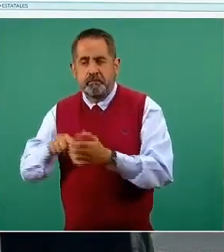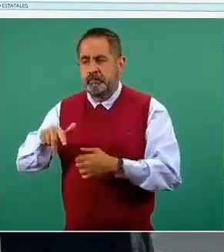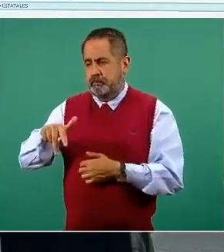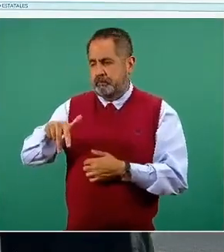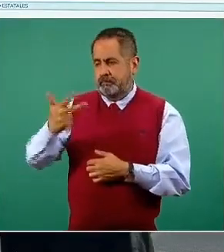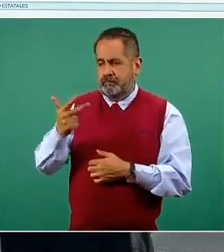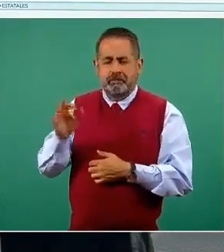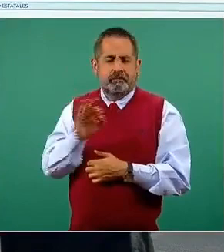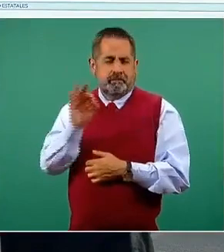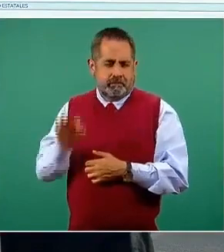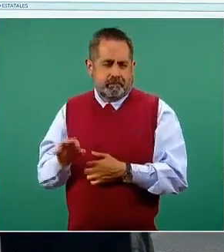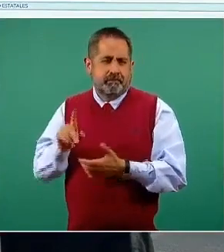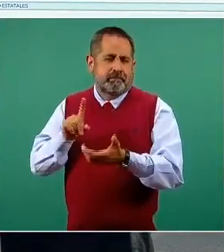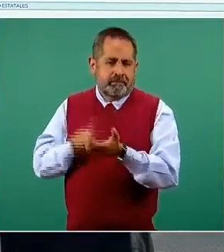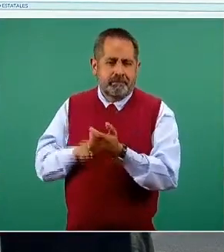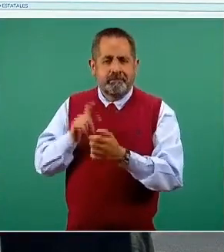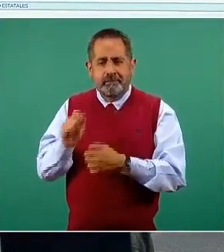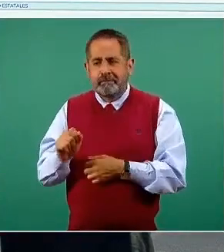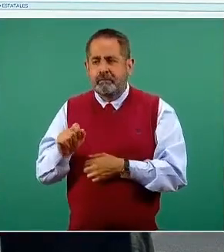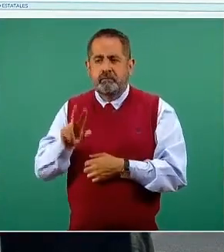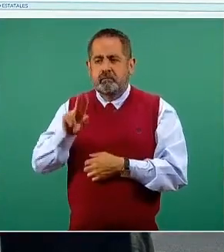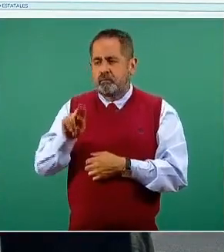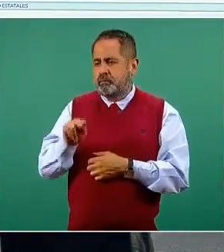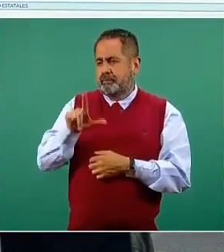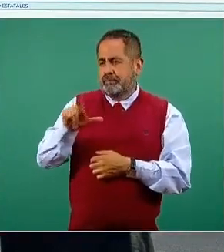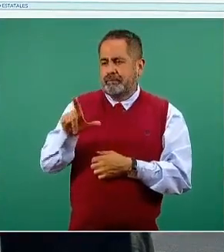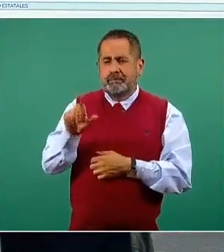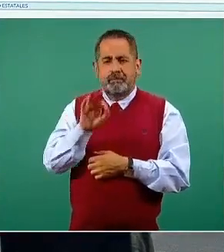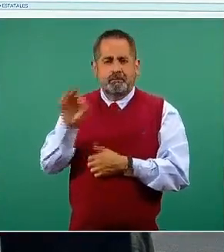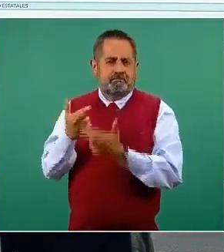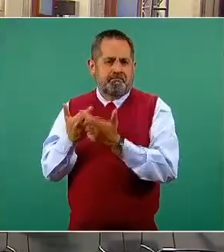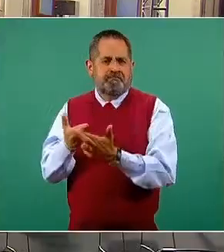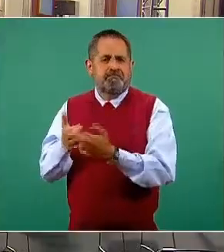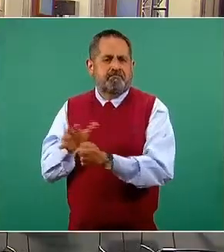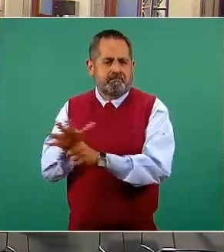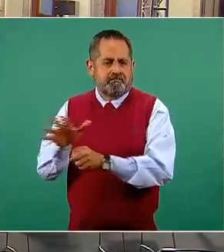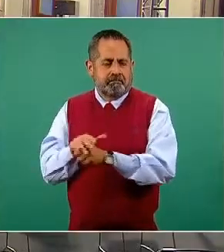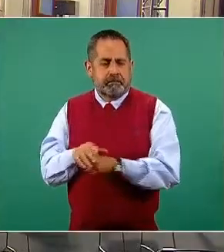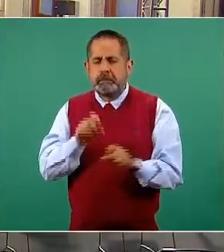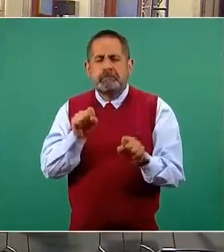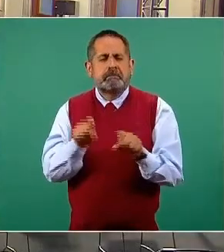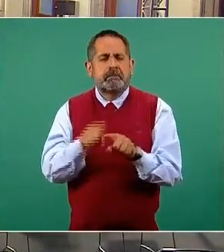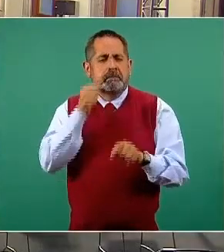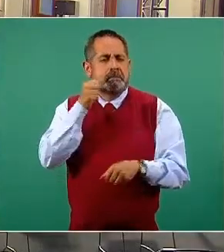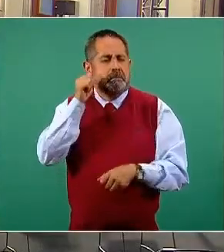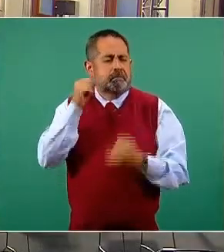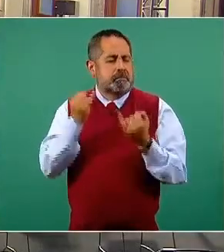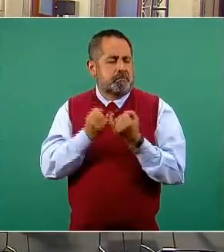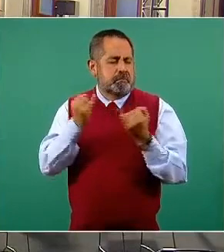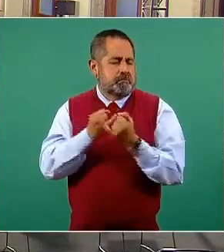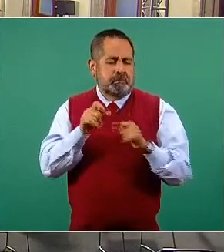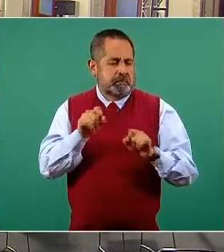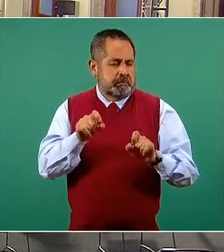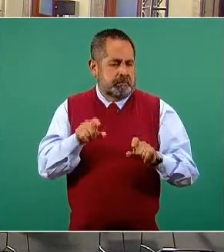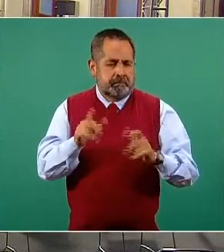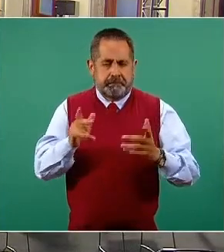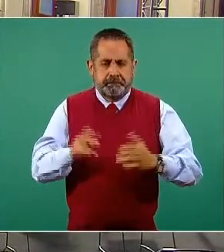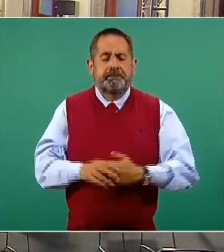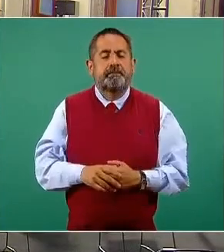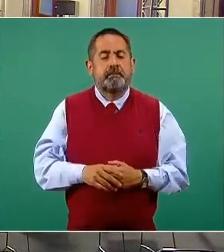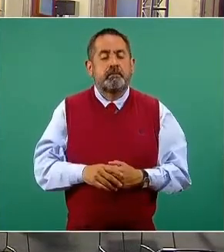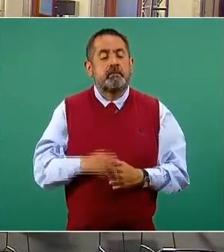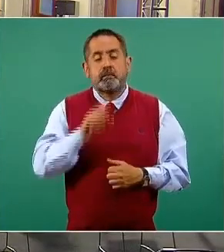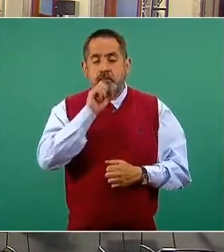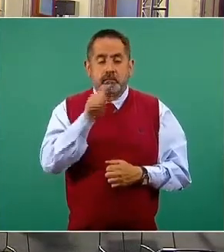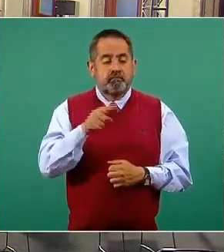presenta sin cambio con respecto a lo que les presentamos el día de ayer. Y también comentábamos un poco que